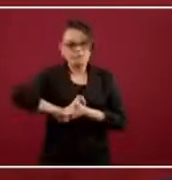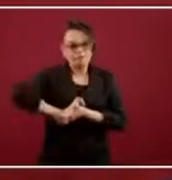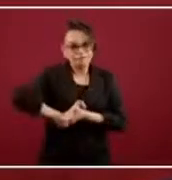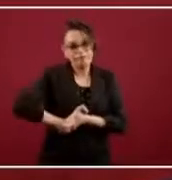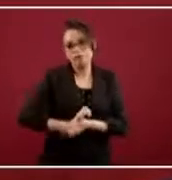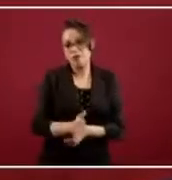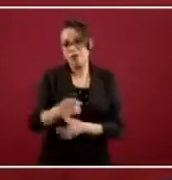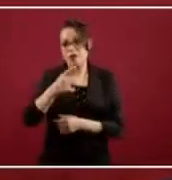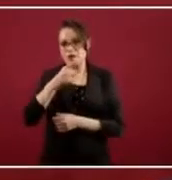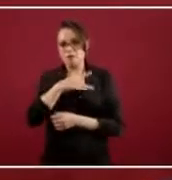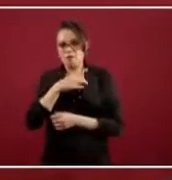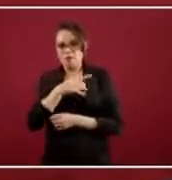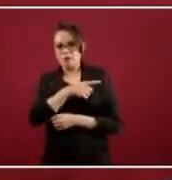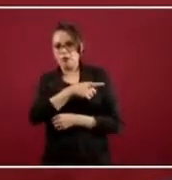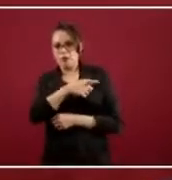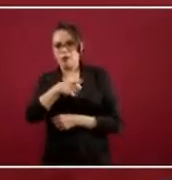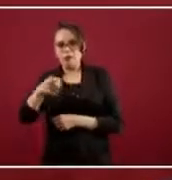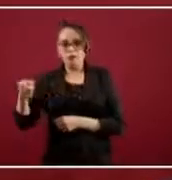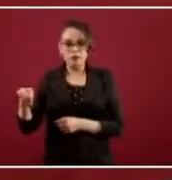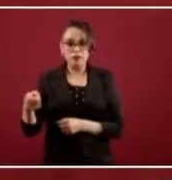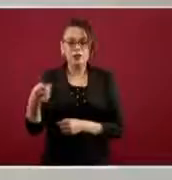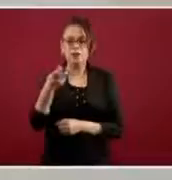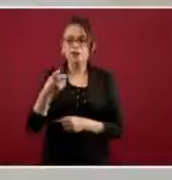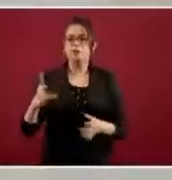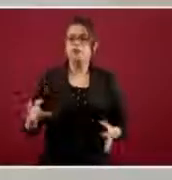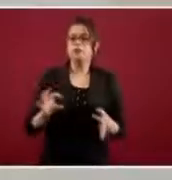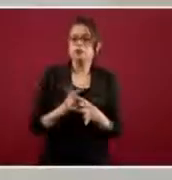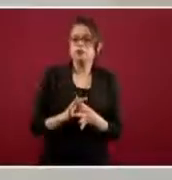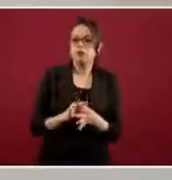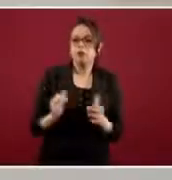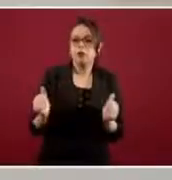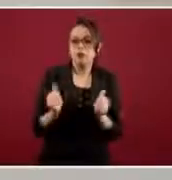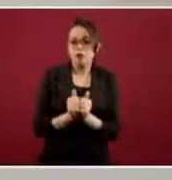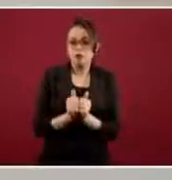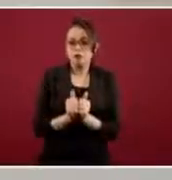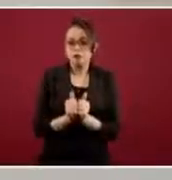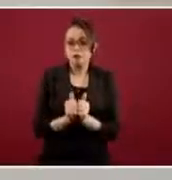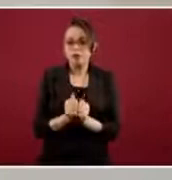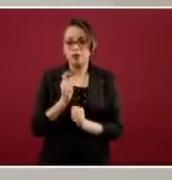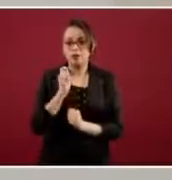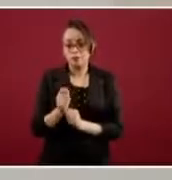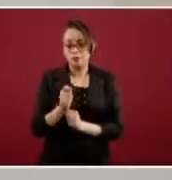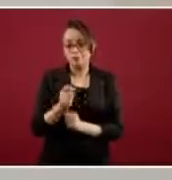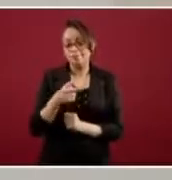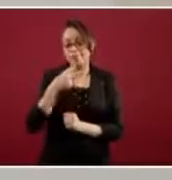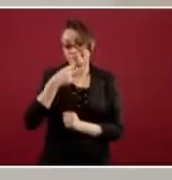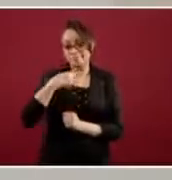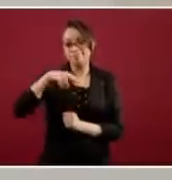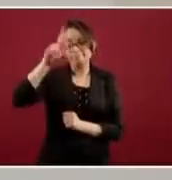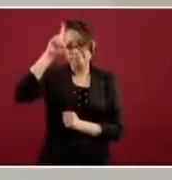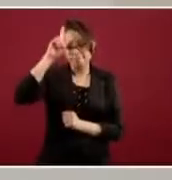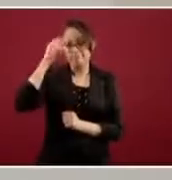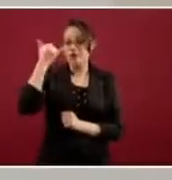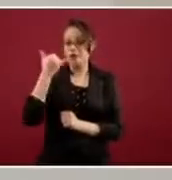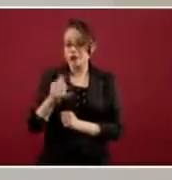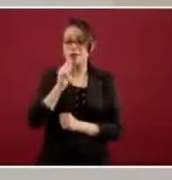el estigma están cimentados en una combinación muy tóxica de ignorancia y miedo.